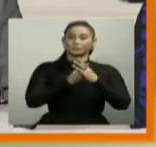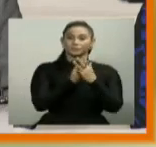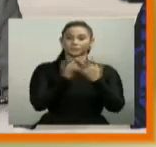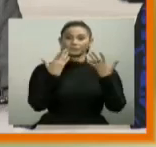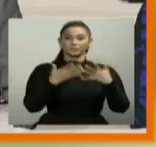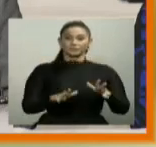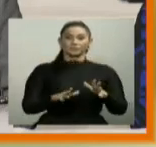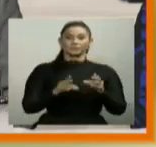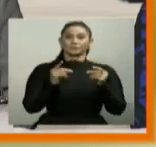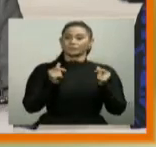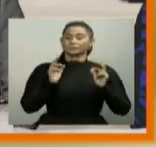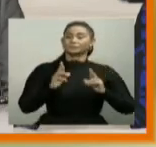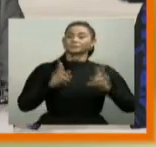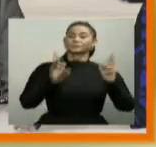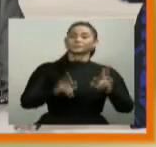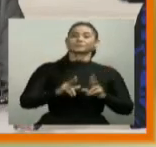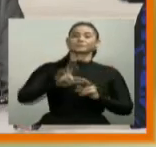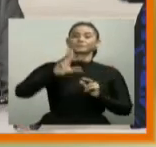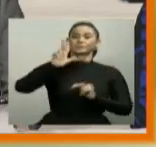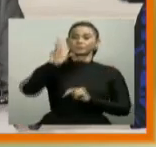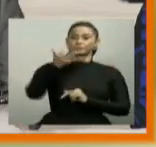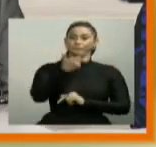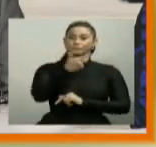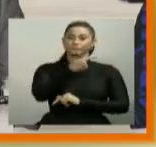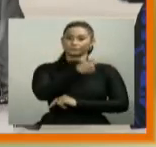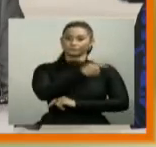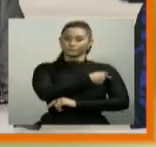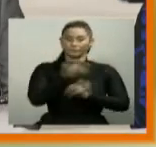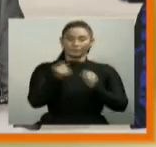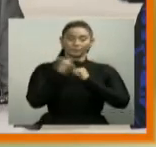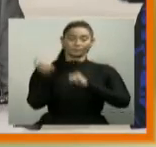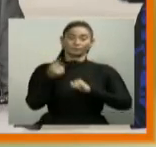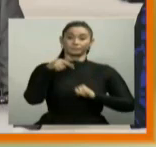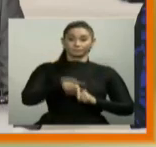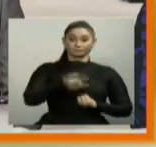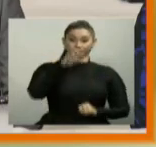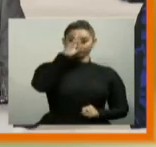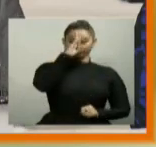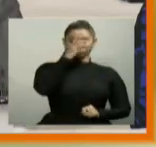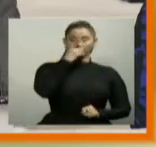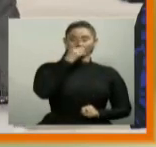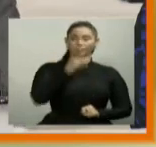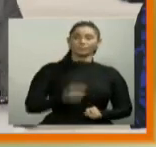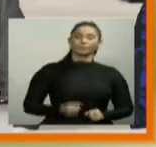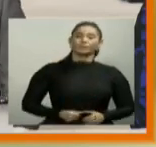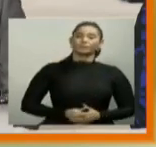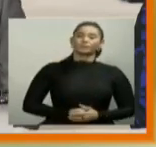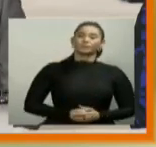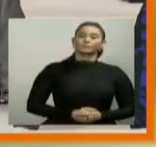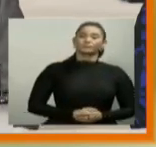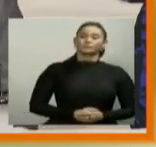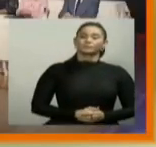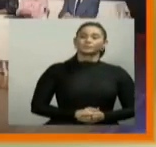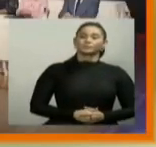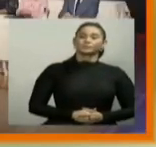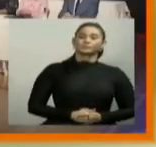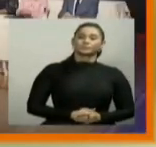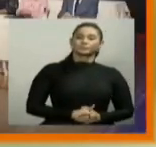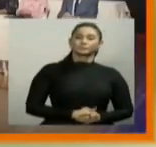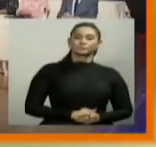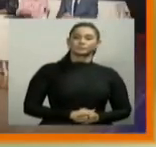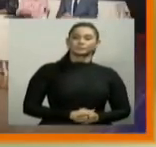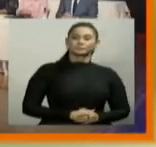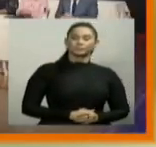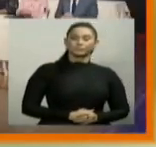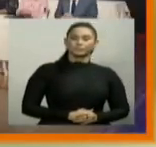dosis. Estamos hablando, señores, de un medicamento que es realizado, que fue realizado a vapor, que se ha ido